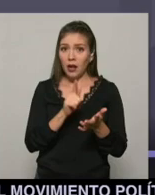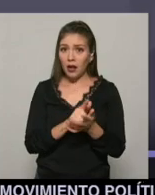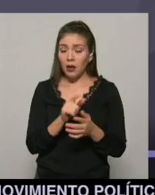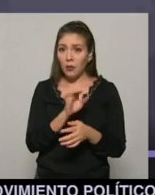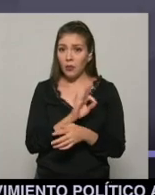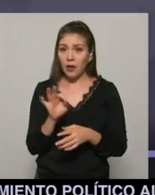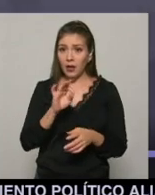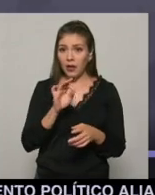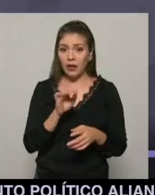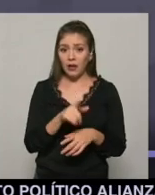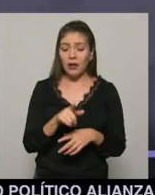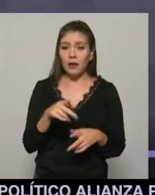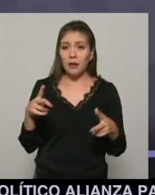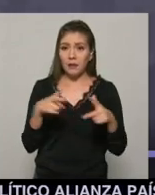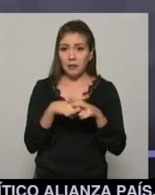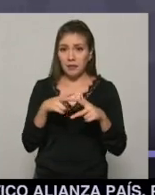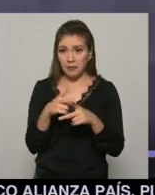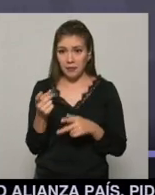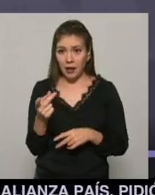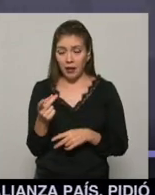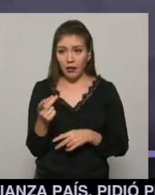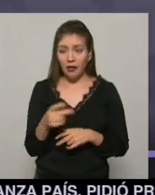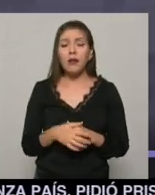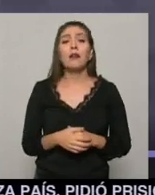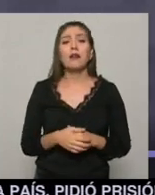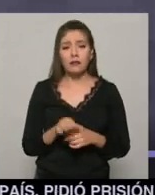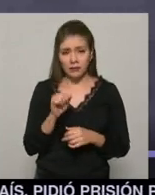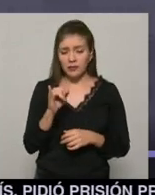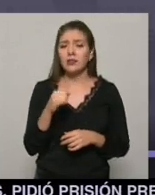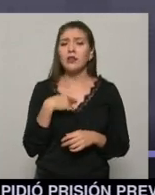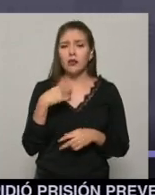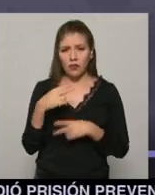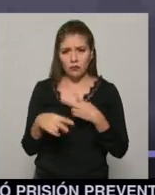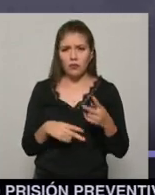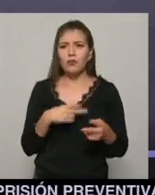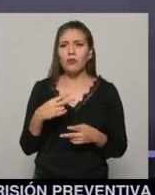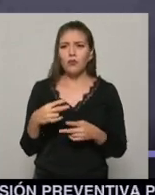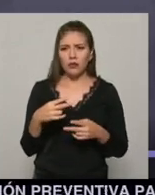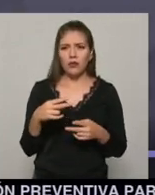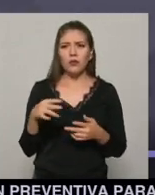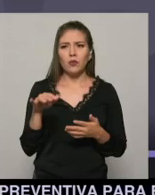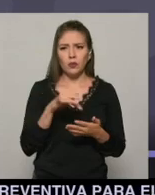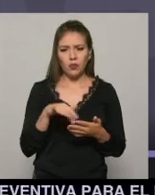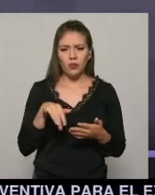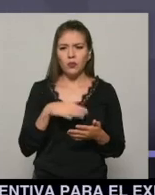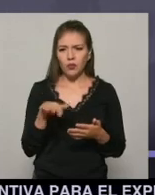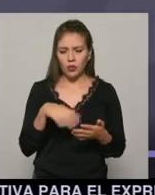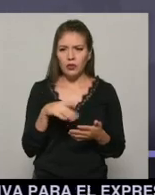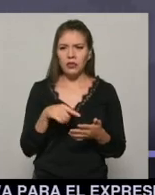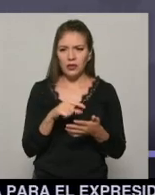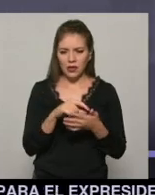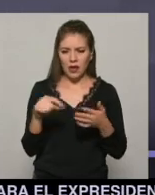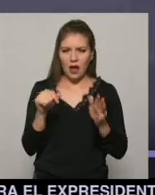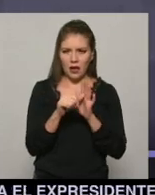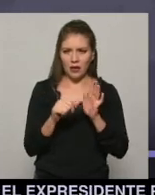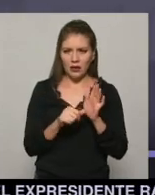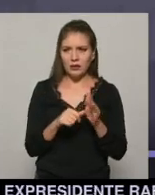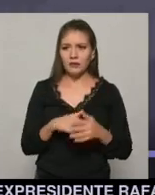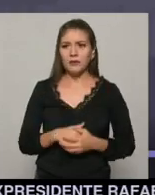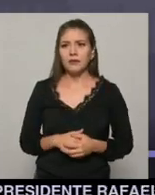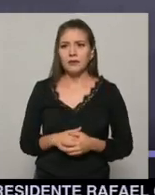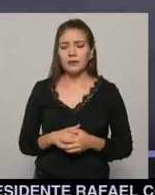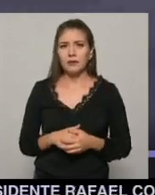efectivamente. Y lo menciona específicamente. En un segundito te voy a ver cómo está. Fíjense nada más, ustedes, esto